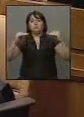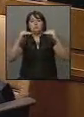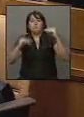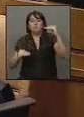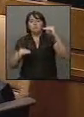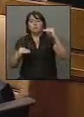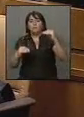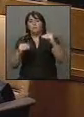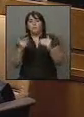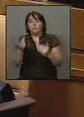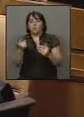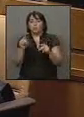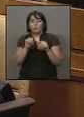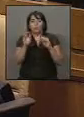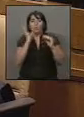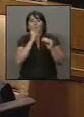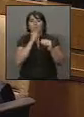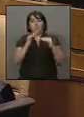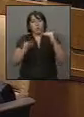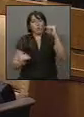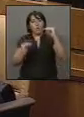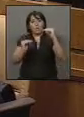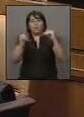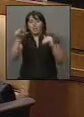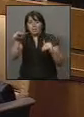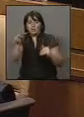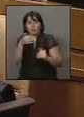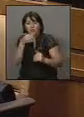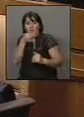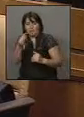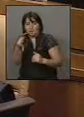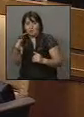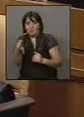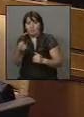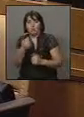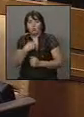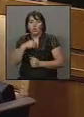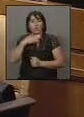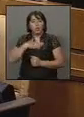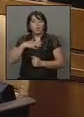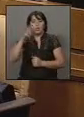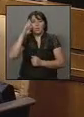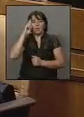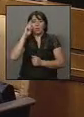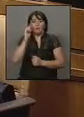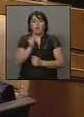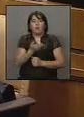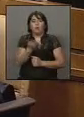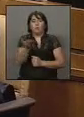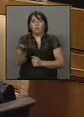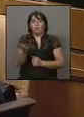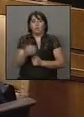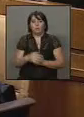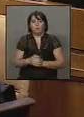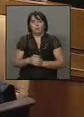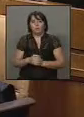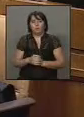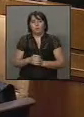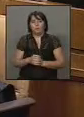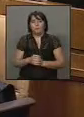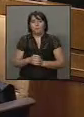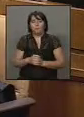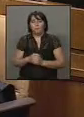ha generado condiciones de desigualdad. Eso es lo que están planteando. Yo le quiero recordar a usted que